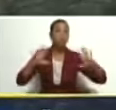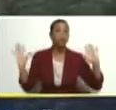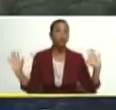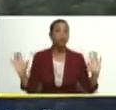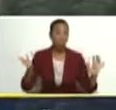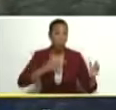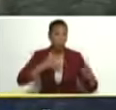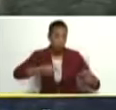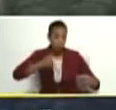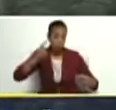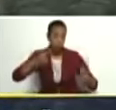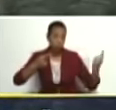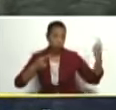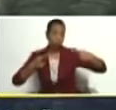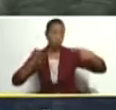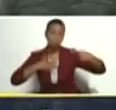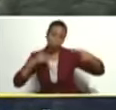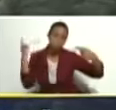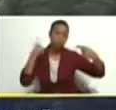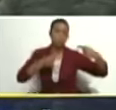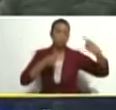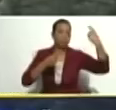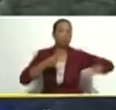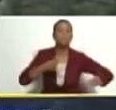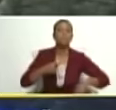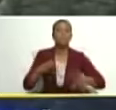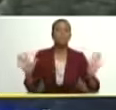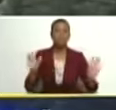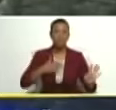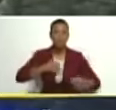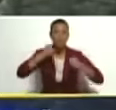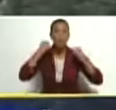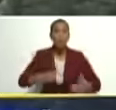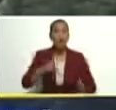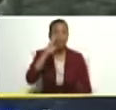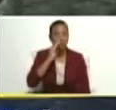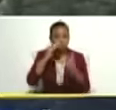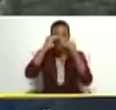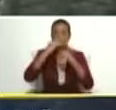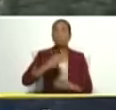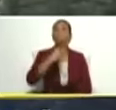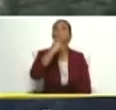encontrarán. Siempre de pie, siempre viendo el horizonte,